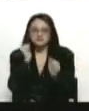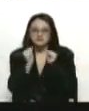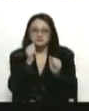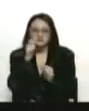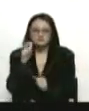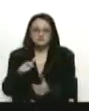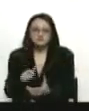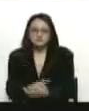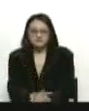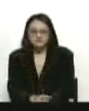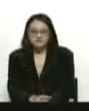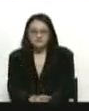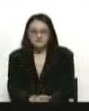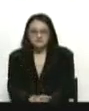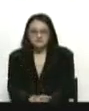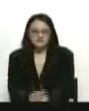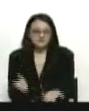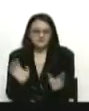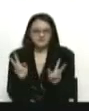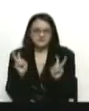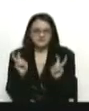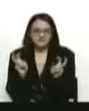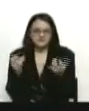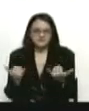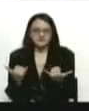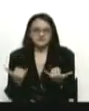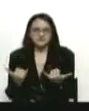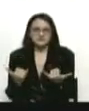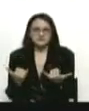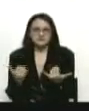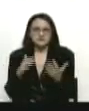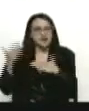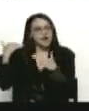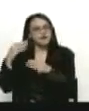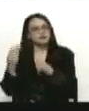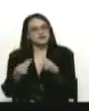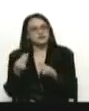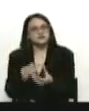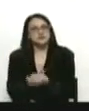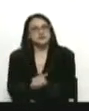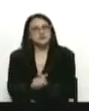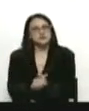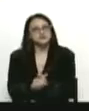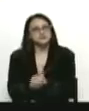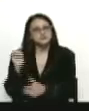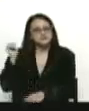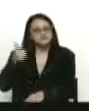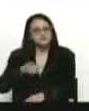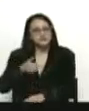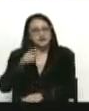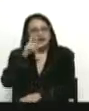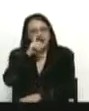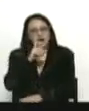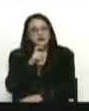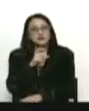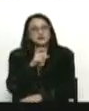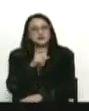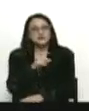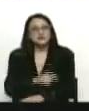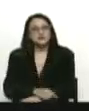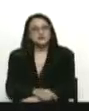asesinados. No es nada nuevo lo que están haciendo con Cristina, ya lo hicieron durante décadas, proscribiendo a